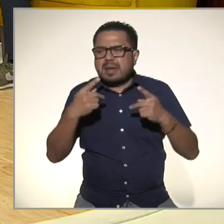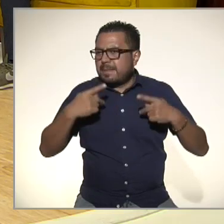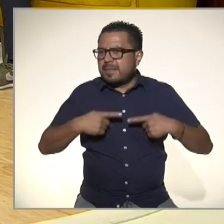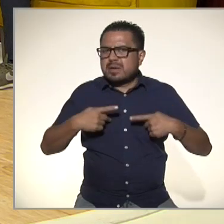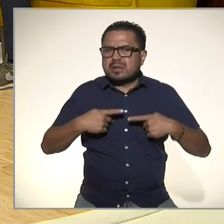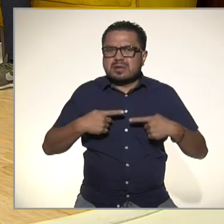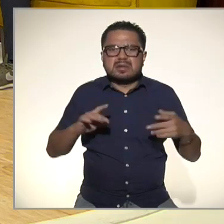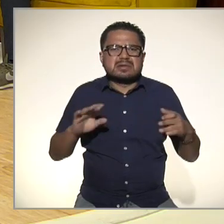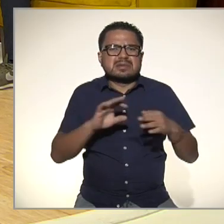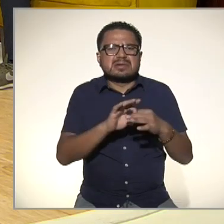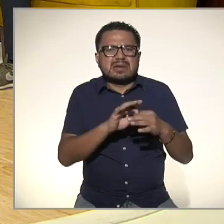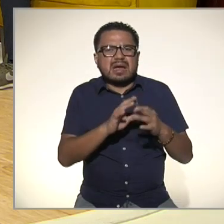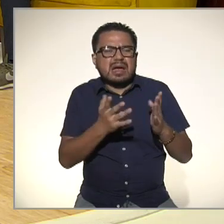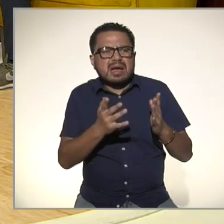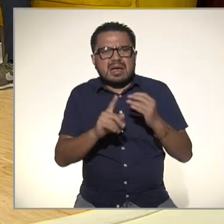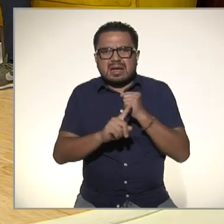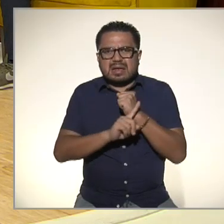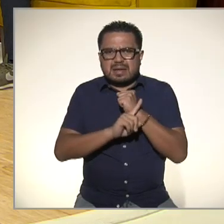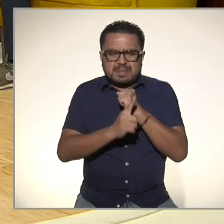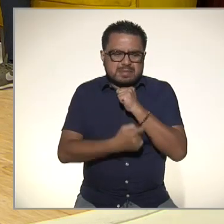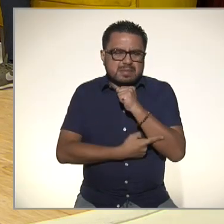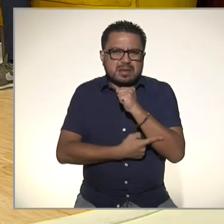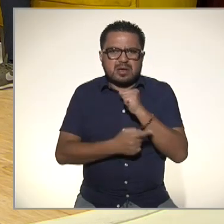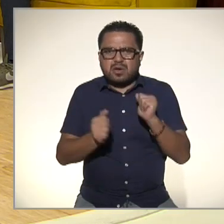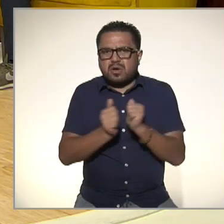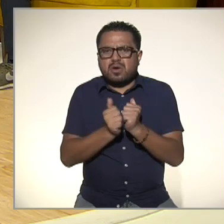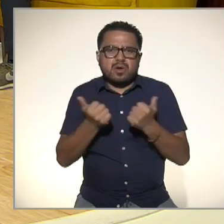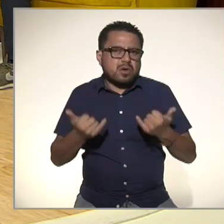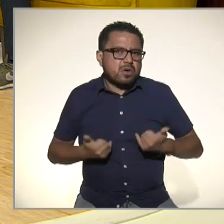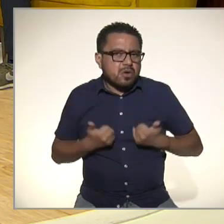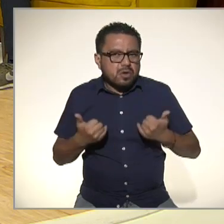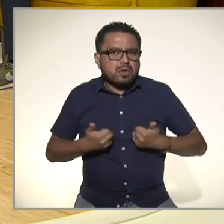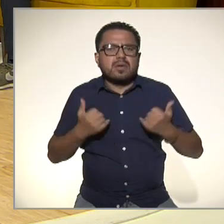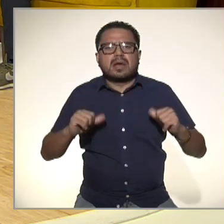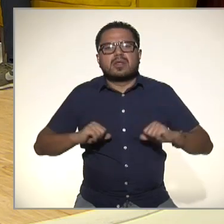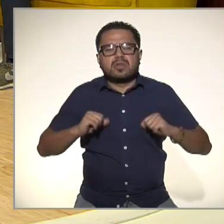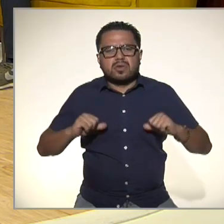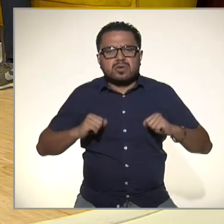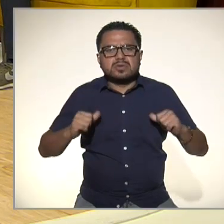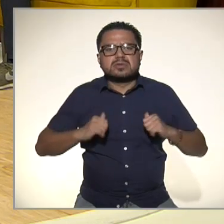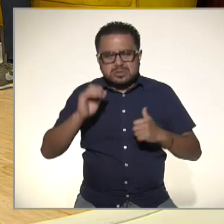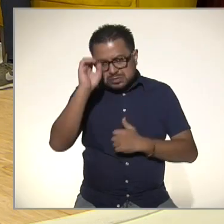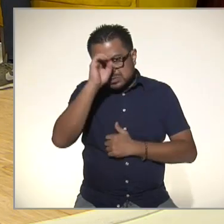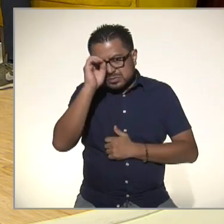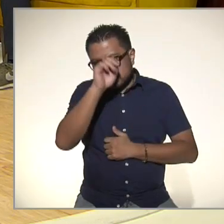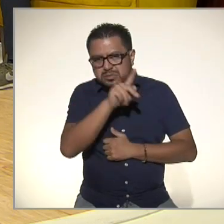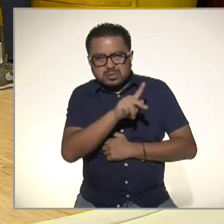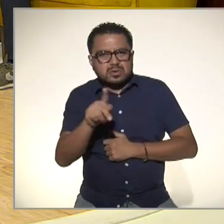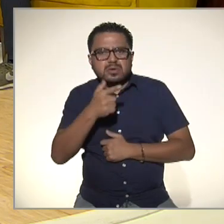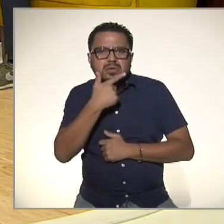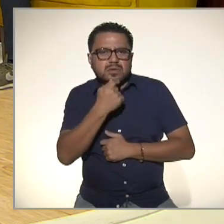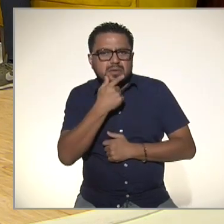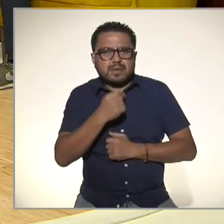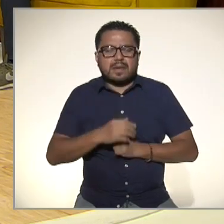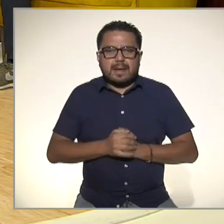cuanto al embarazo, sobre todo en jóvenes, embarazo adolescente desde el punto de vista de los hombres?